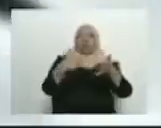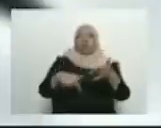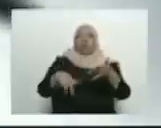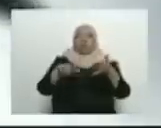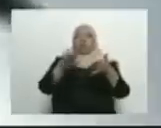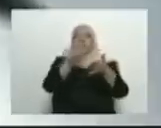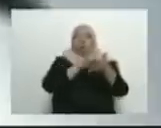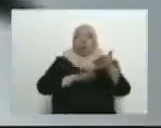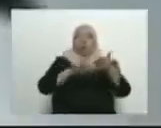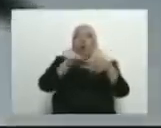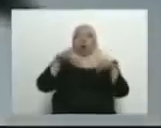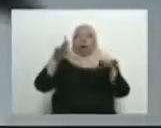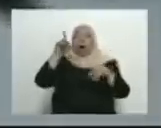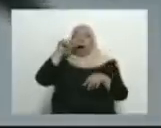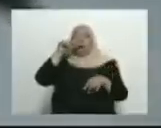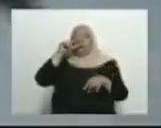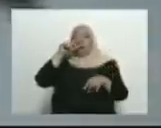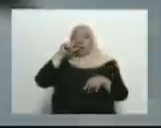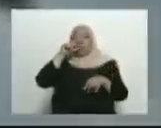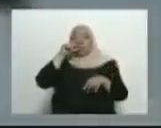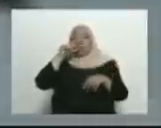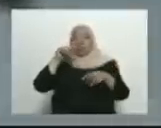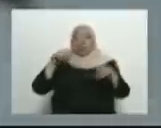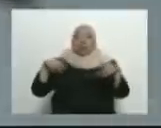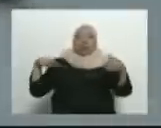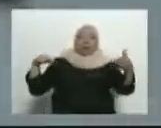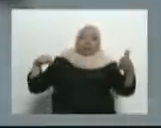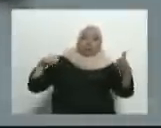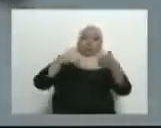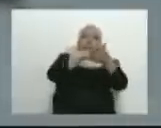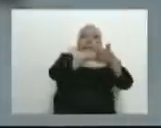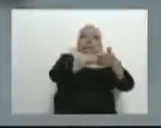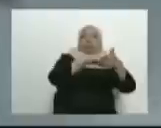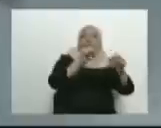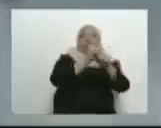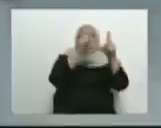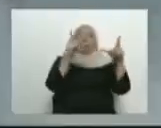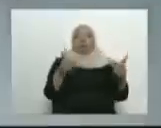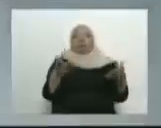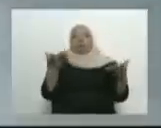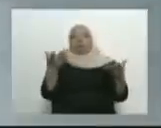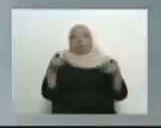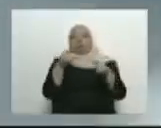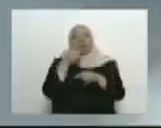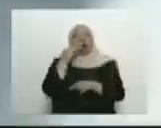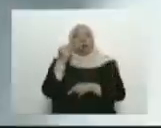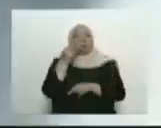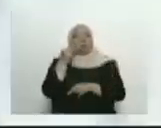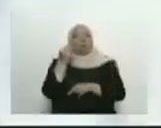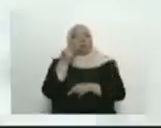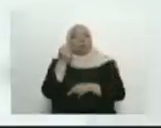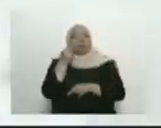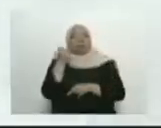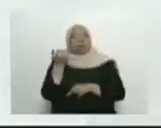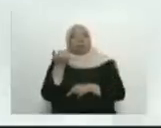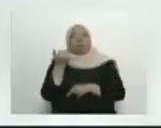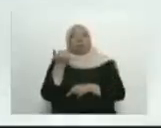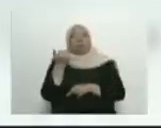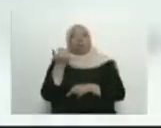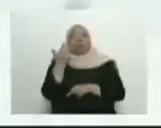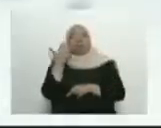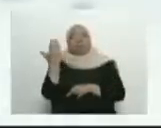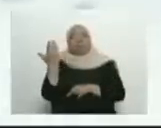del avión. Y suele pasar, yo le digo, mi comandante en jefe, que también tuve la experiencia no agradable, por